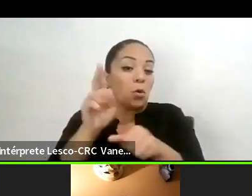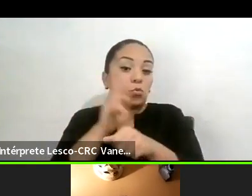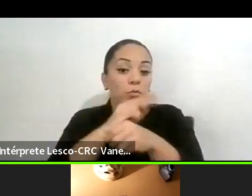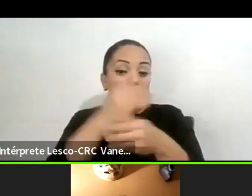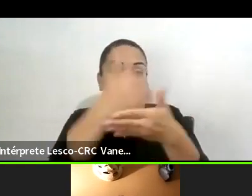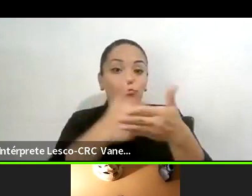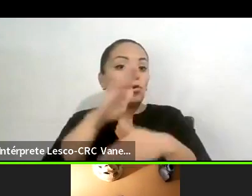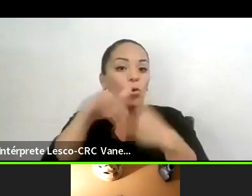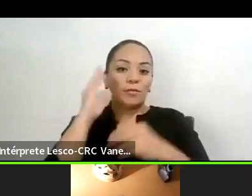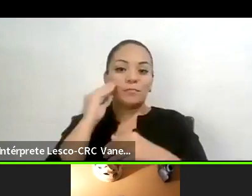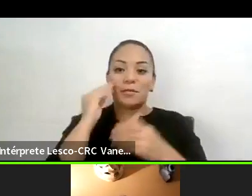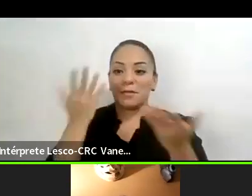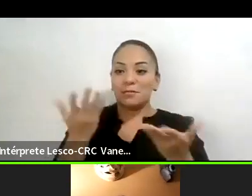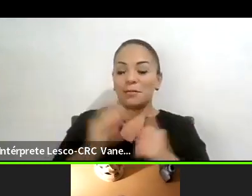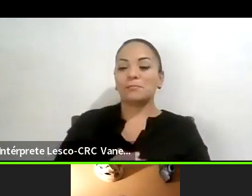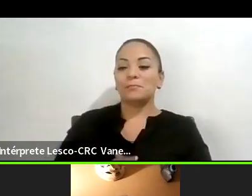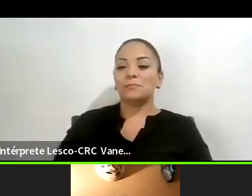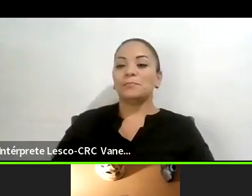que también